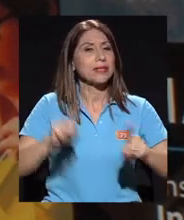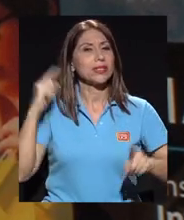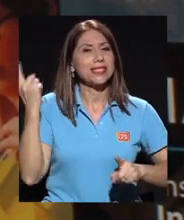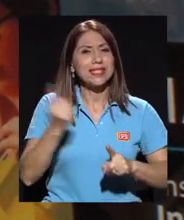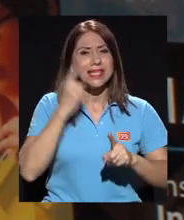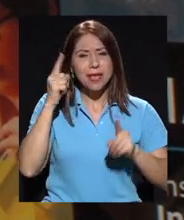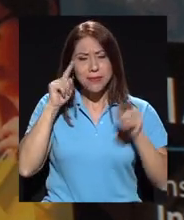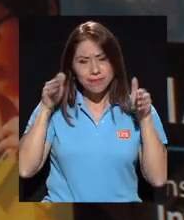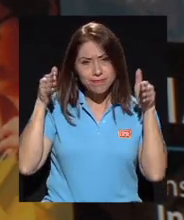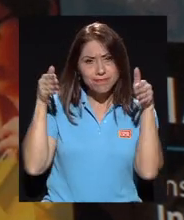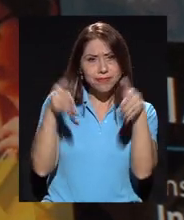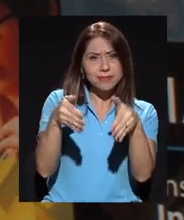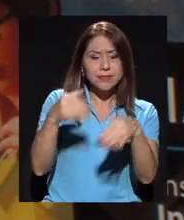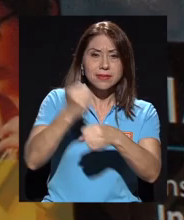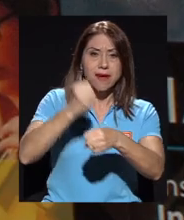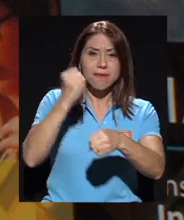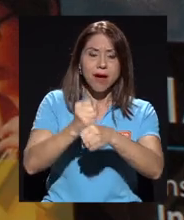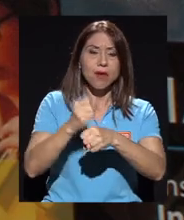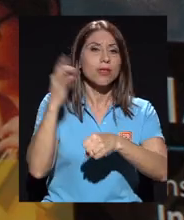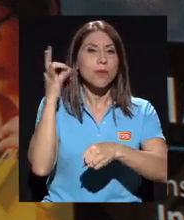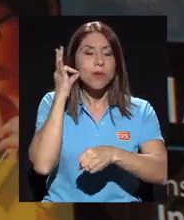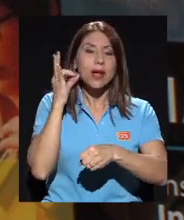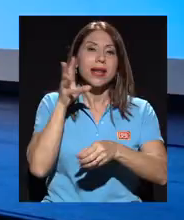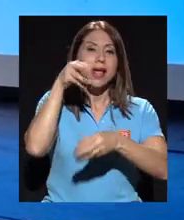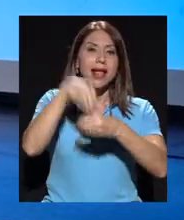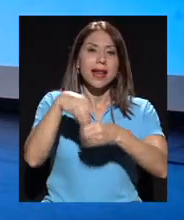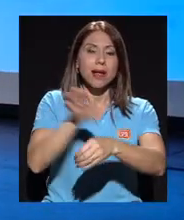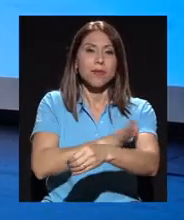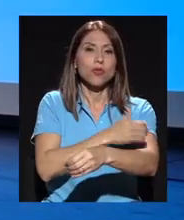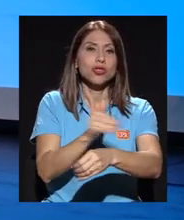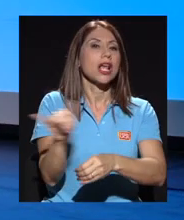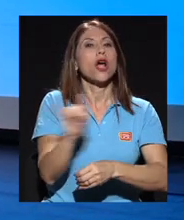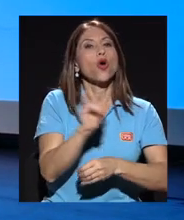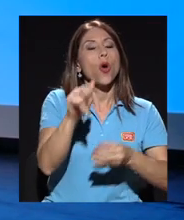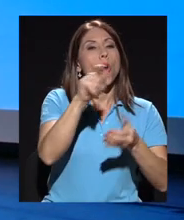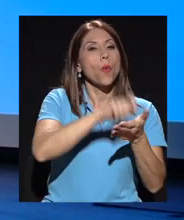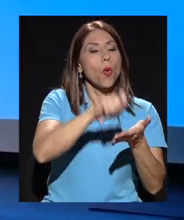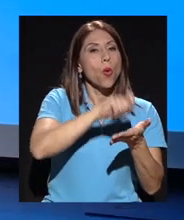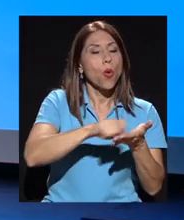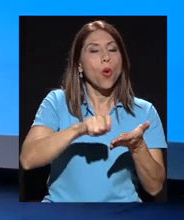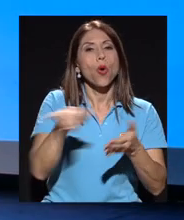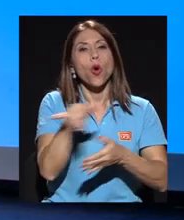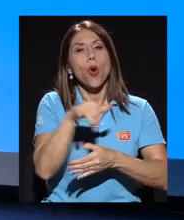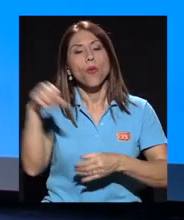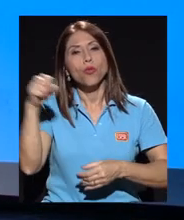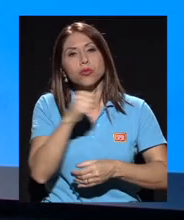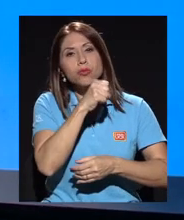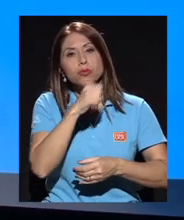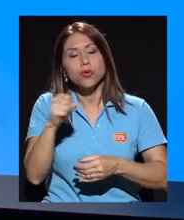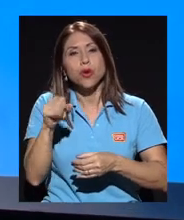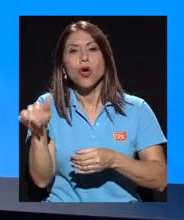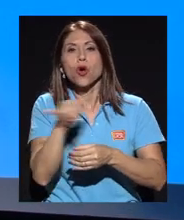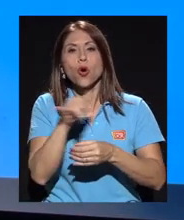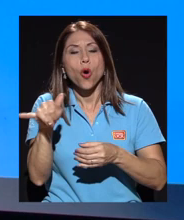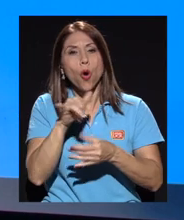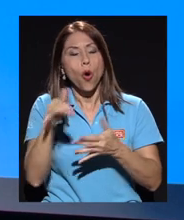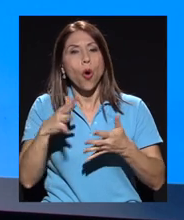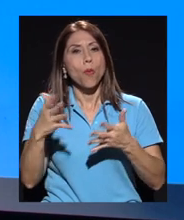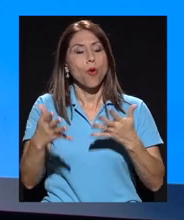siempre centradas en el trabajo de la mujer en la música, ya sea como intérprete, como investigadora, como